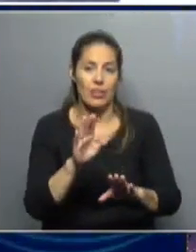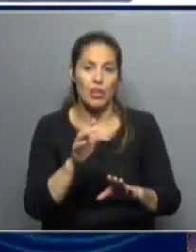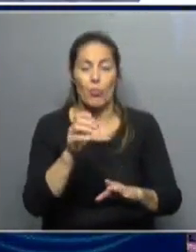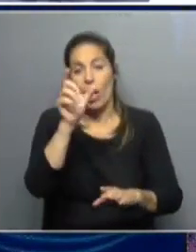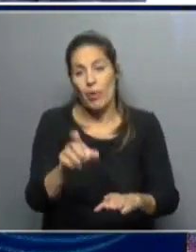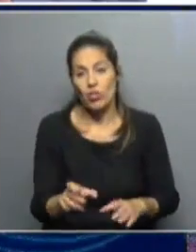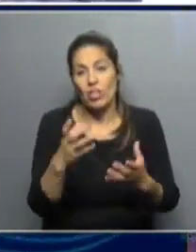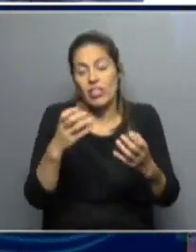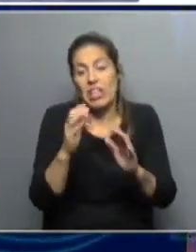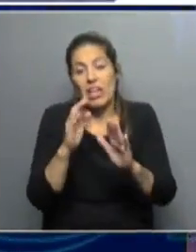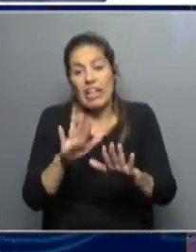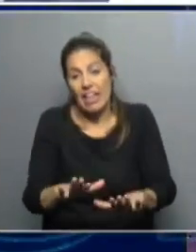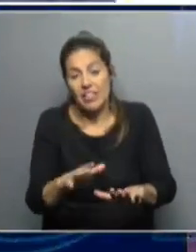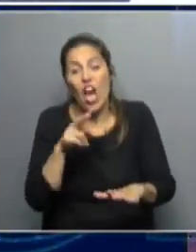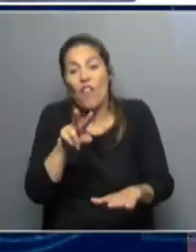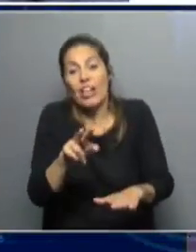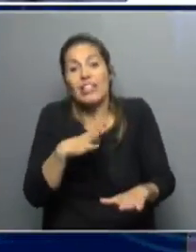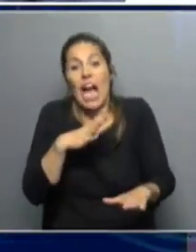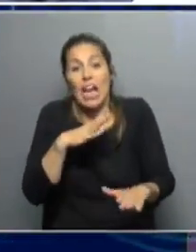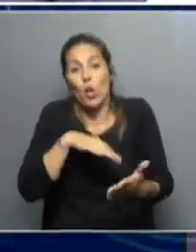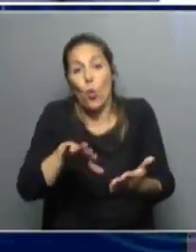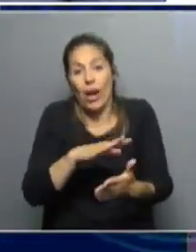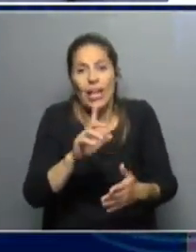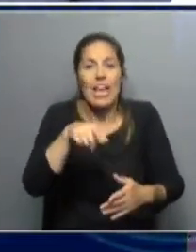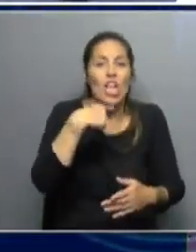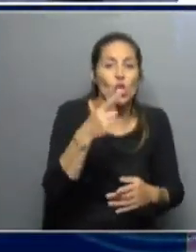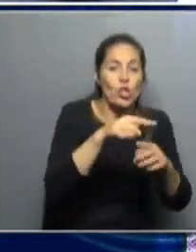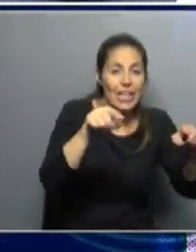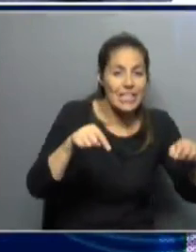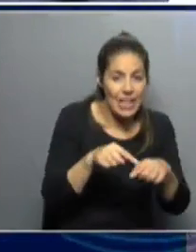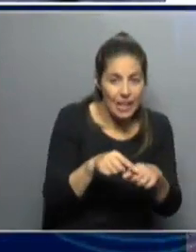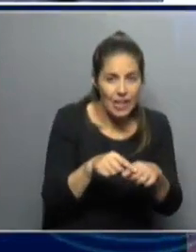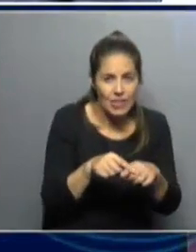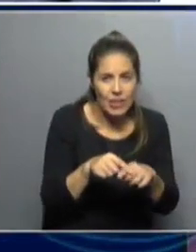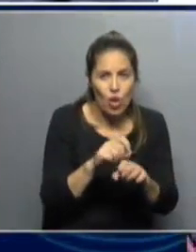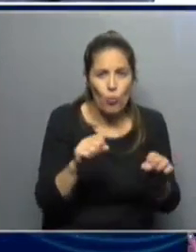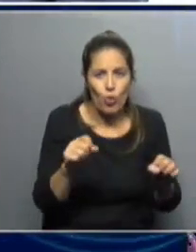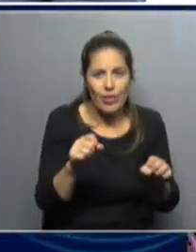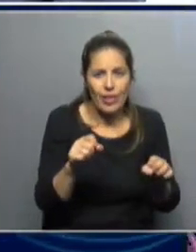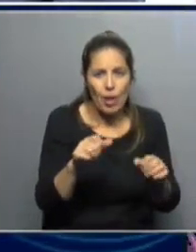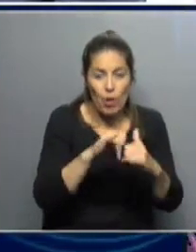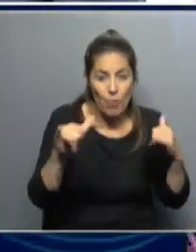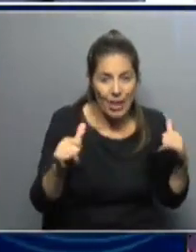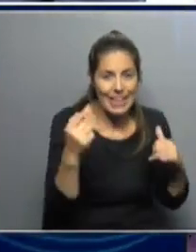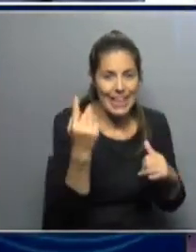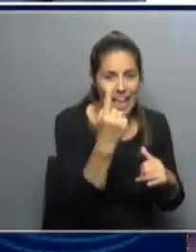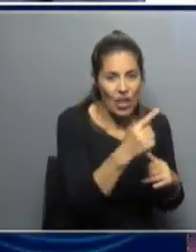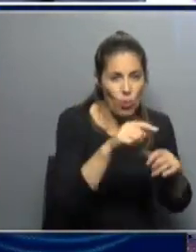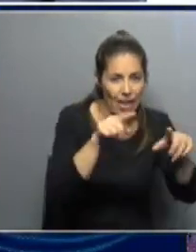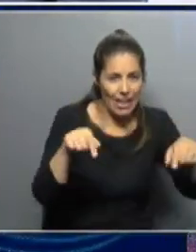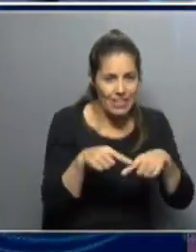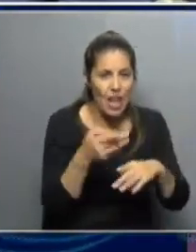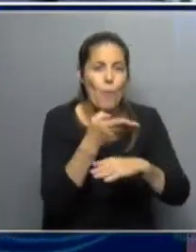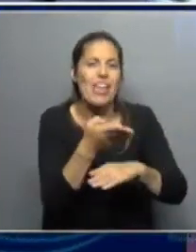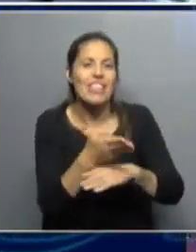quiere quedarse, a ver si queda un lugarcito, pero ya saben que no. Y las demás salas pueden, por el mail de cada sala, solicitar reservar